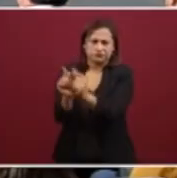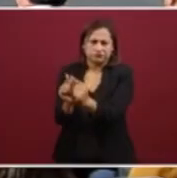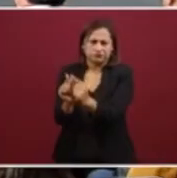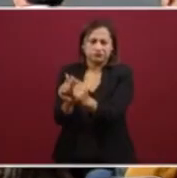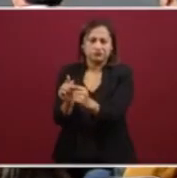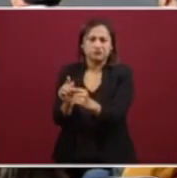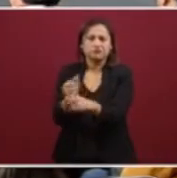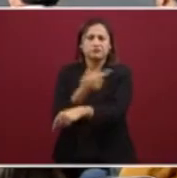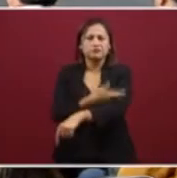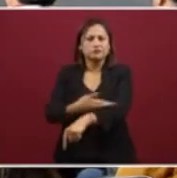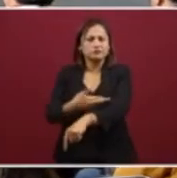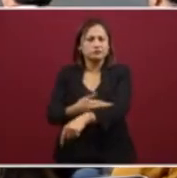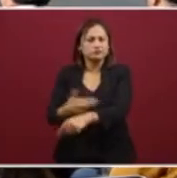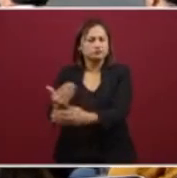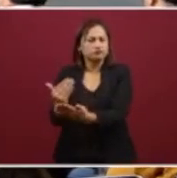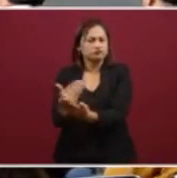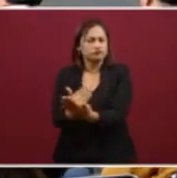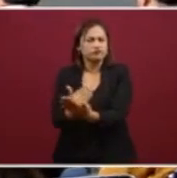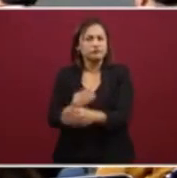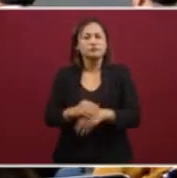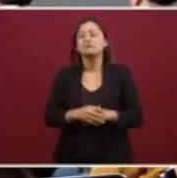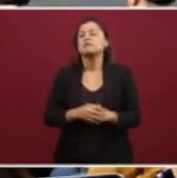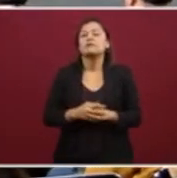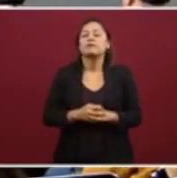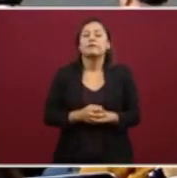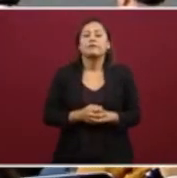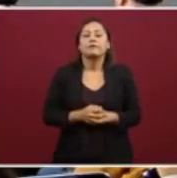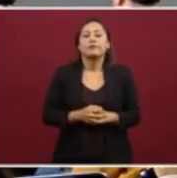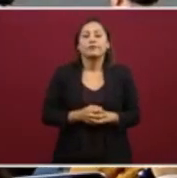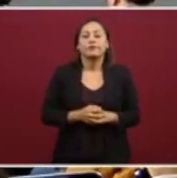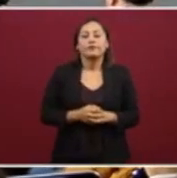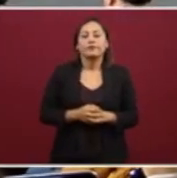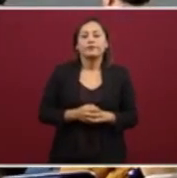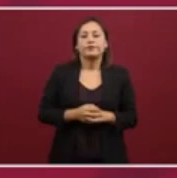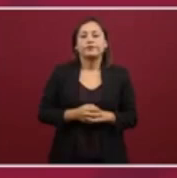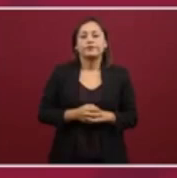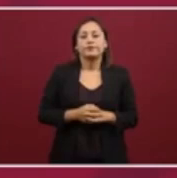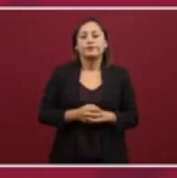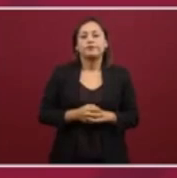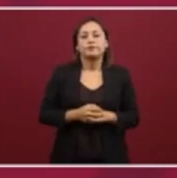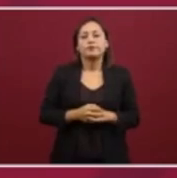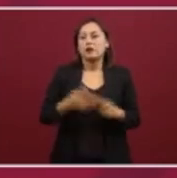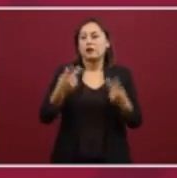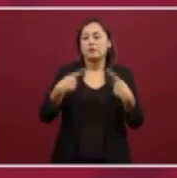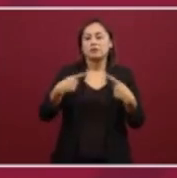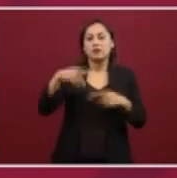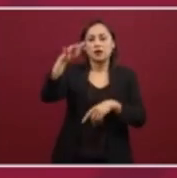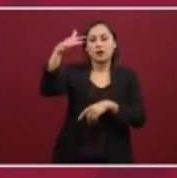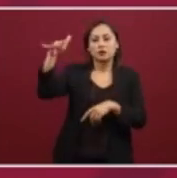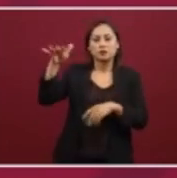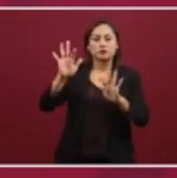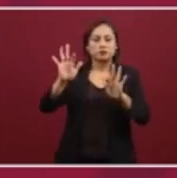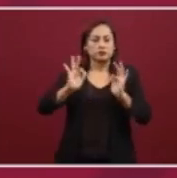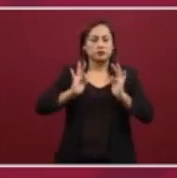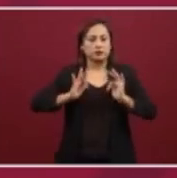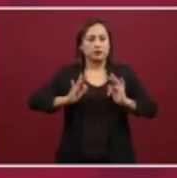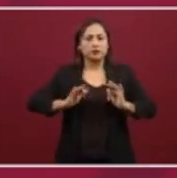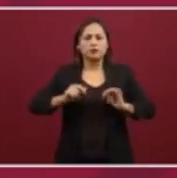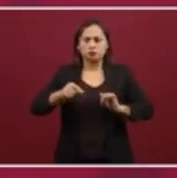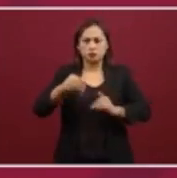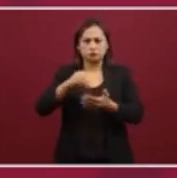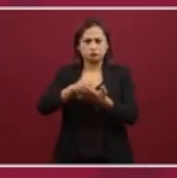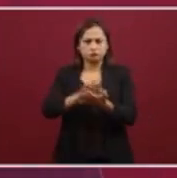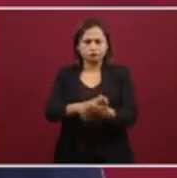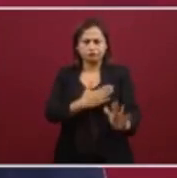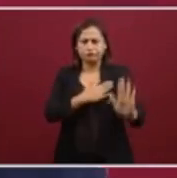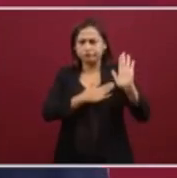todos los requisitos y que no tengan que padecer los adultos mayores. Hago ese compromiso. Sí,